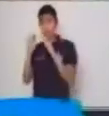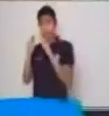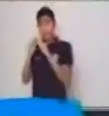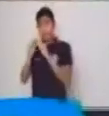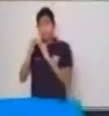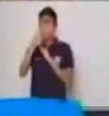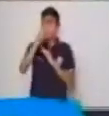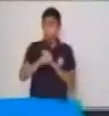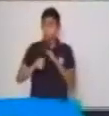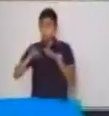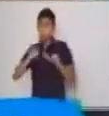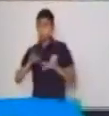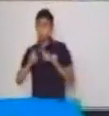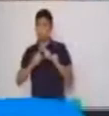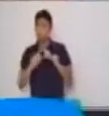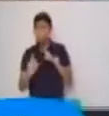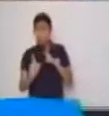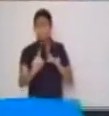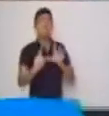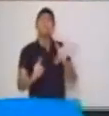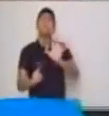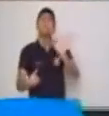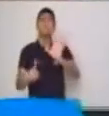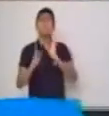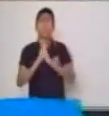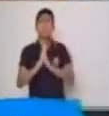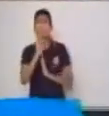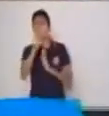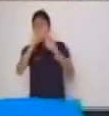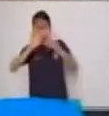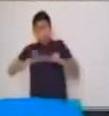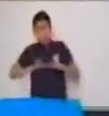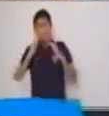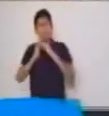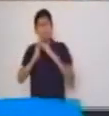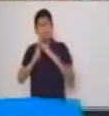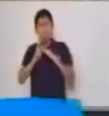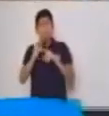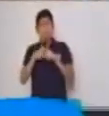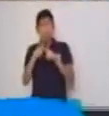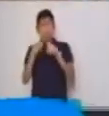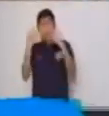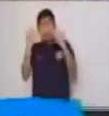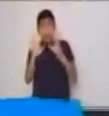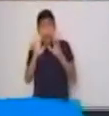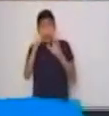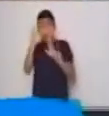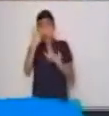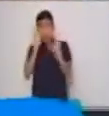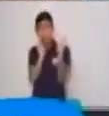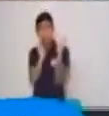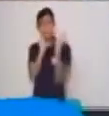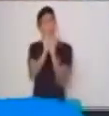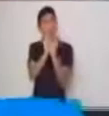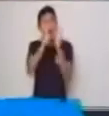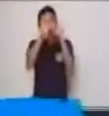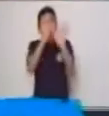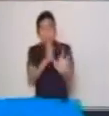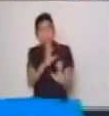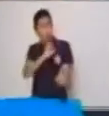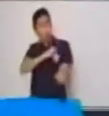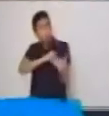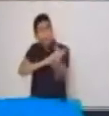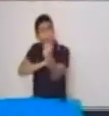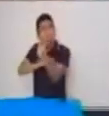familia, ¿verdad? Entonces, pero cuando lleguemos a las aulas, vamos a seguir con